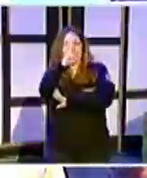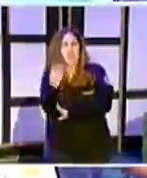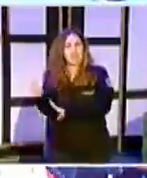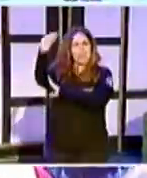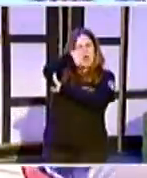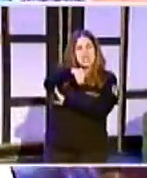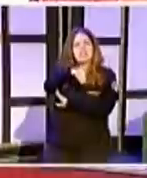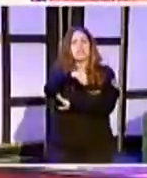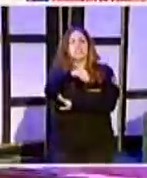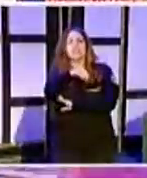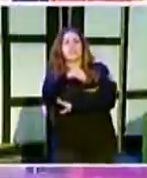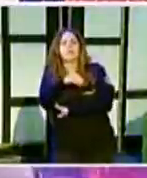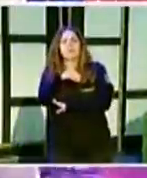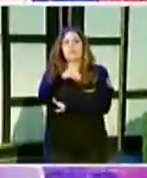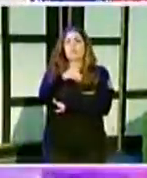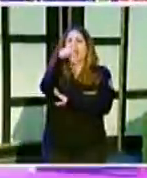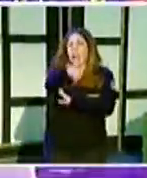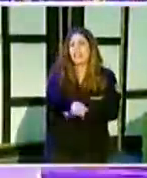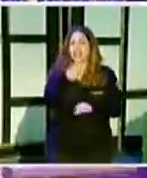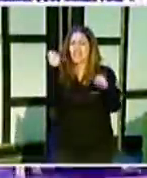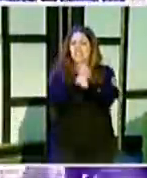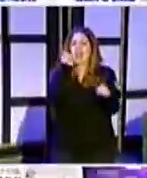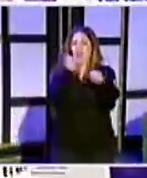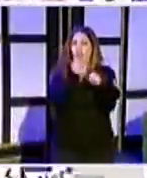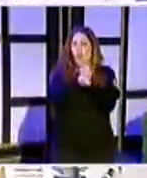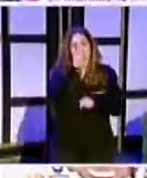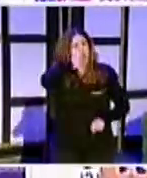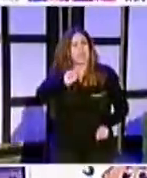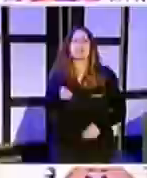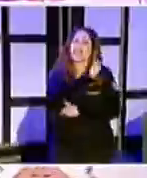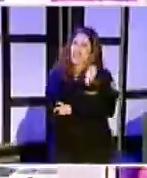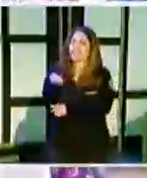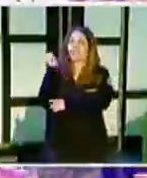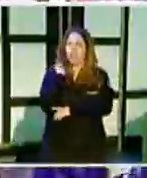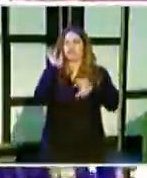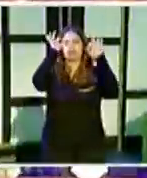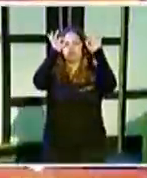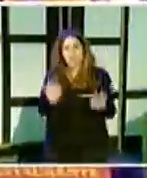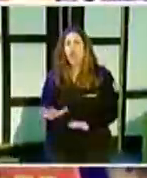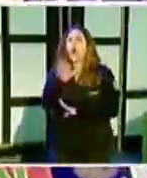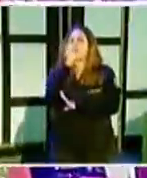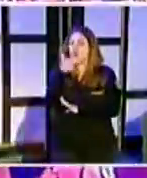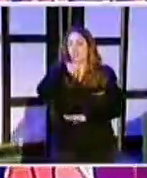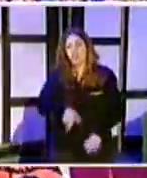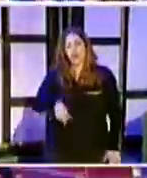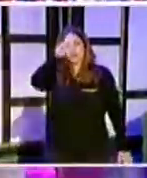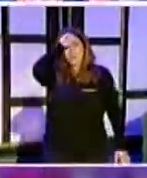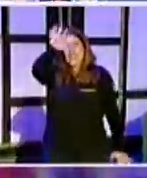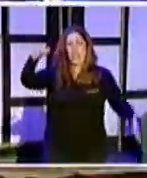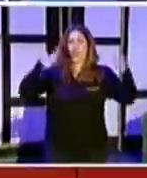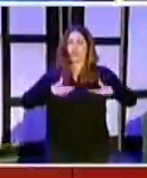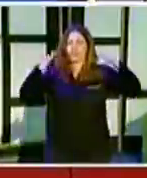trabajo, yo lo llamo ser esclavo. Y por eso de minero hoy vine disfrazado,